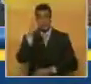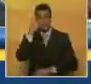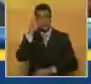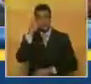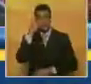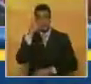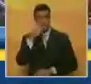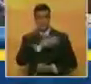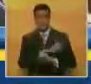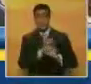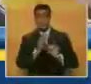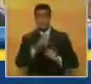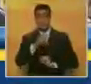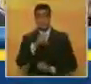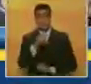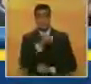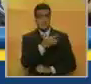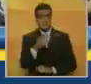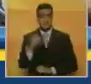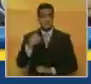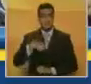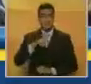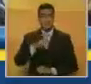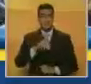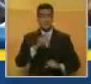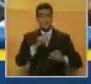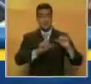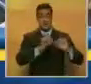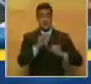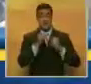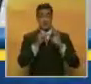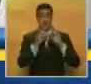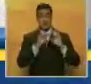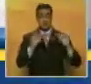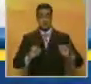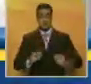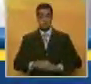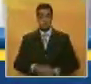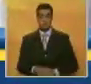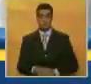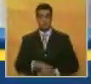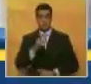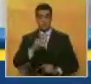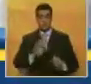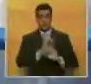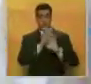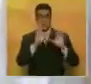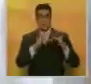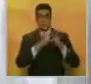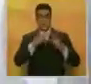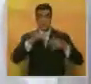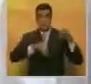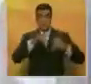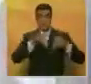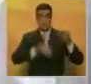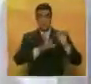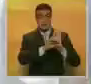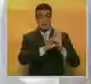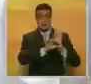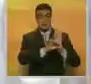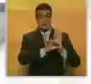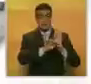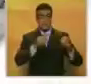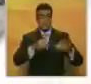el impacto por supuesto que esto va a tener sobre la generación de bienes y servicios. También aclaró que sus abogados toman medidas legales sobre